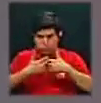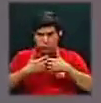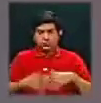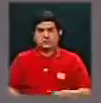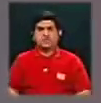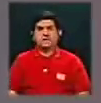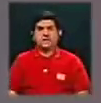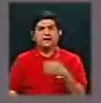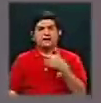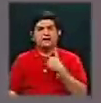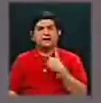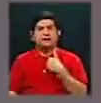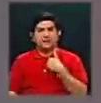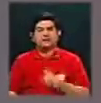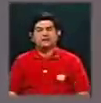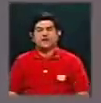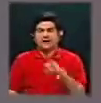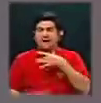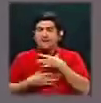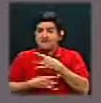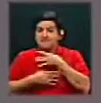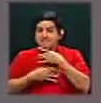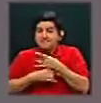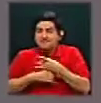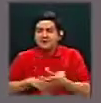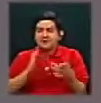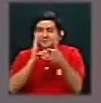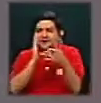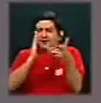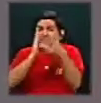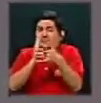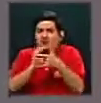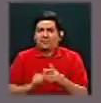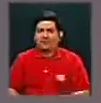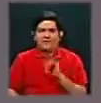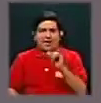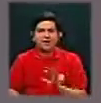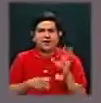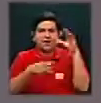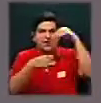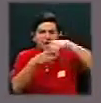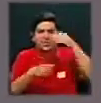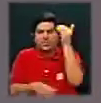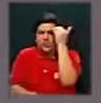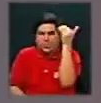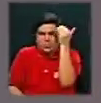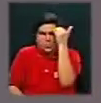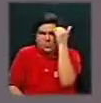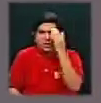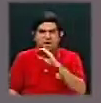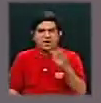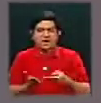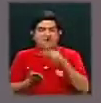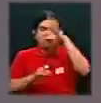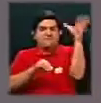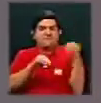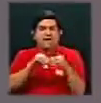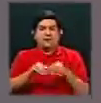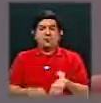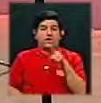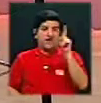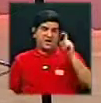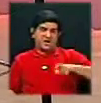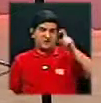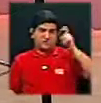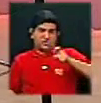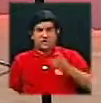una industria con una industria ambiciosa en términos tecnológicos, en términos de incorporación de conocimiento y de valor agregado? Ahora, eso